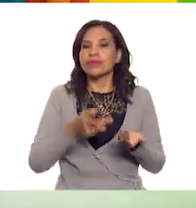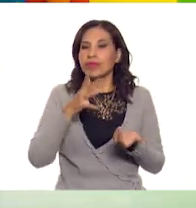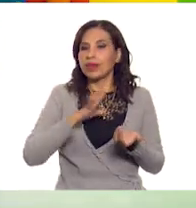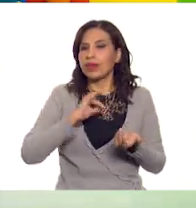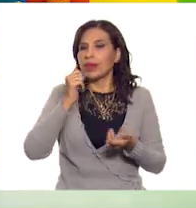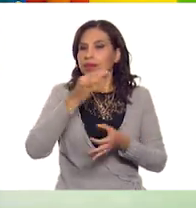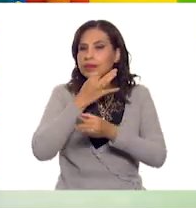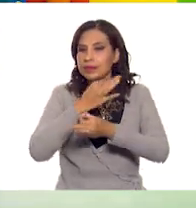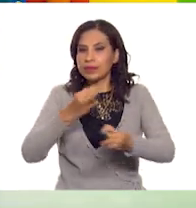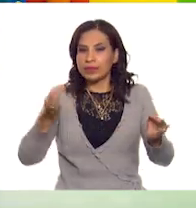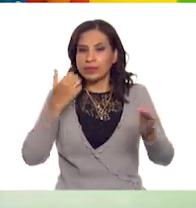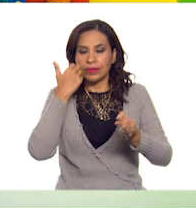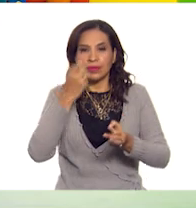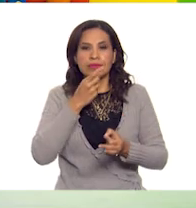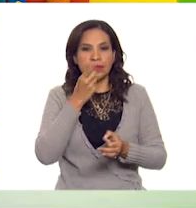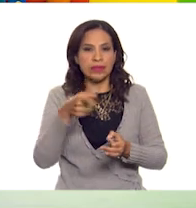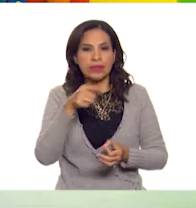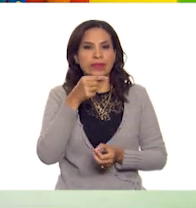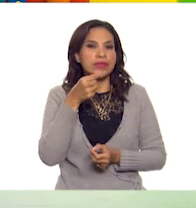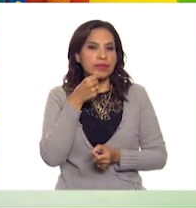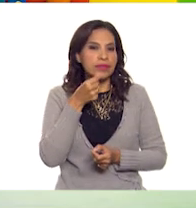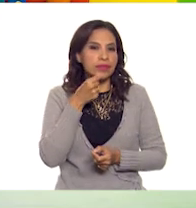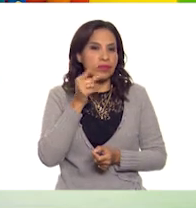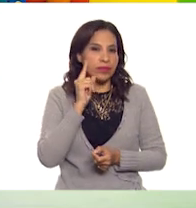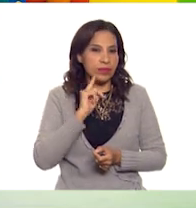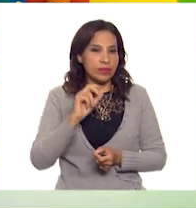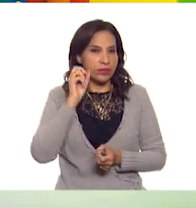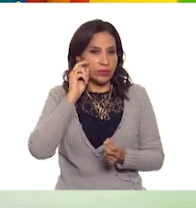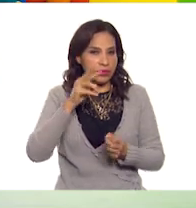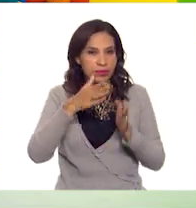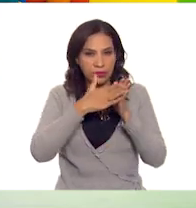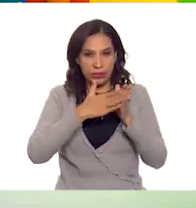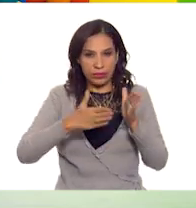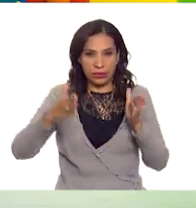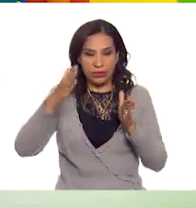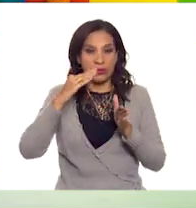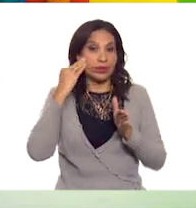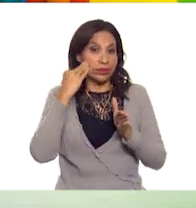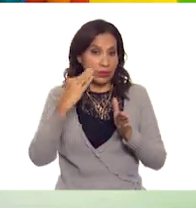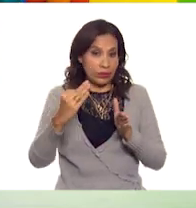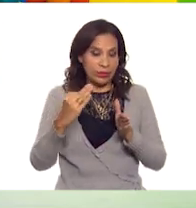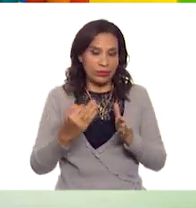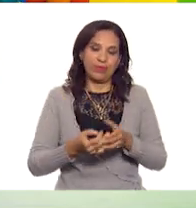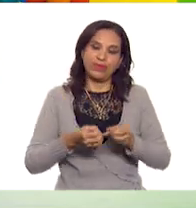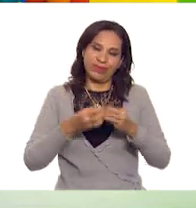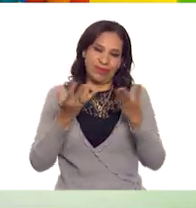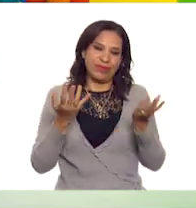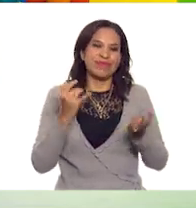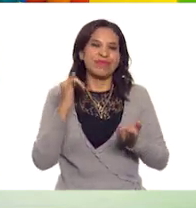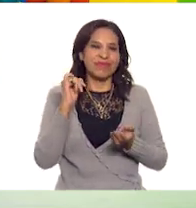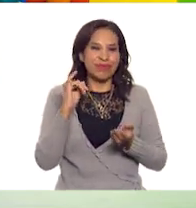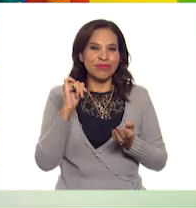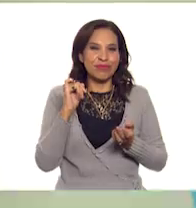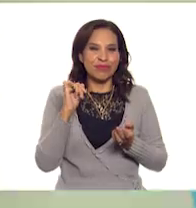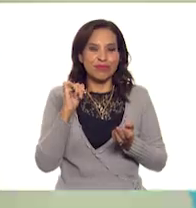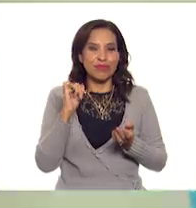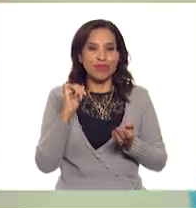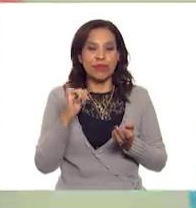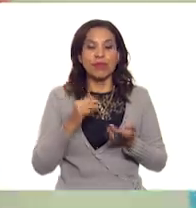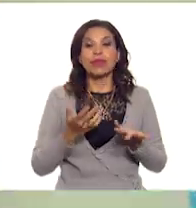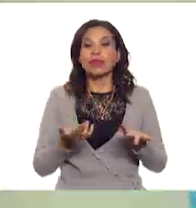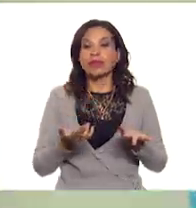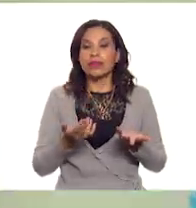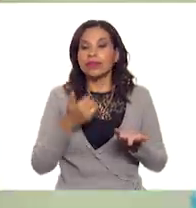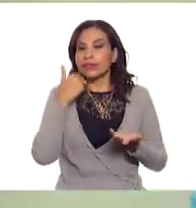algún mensaje que quieras decirle a las niñas y a los niños que nos vieron durante todo este tiempo? ¡Claro que sí!